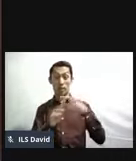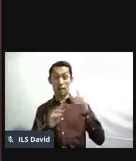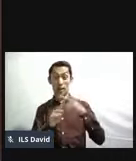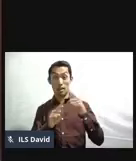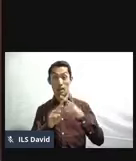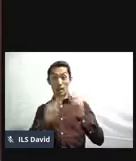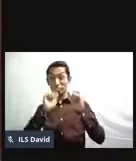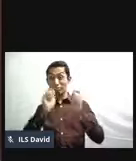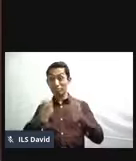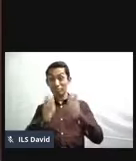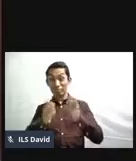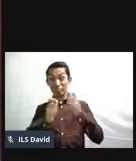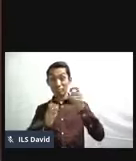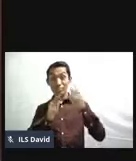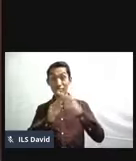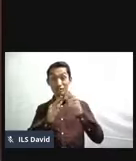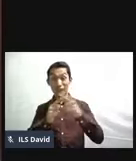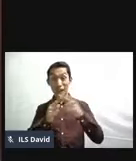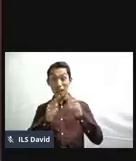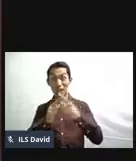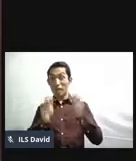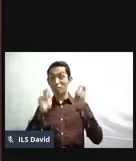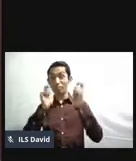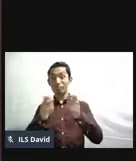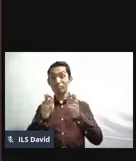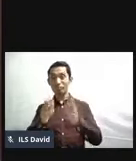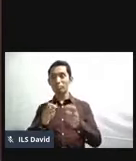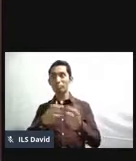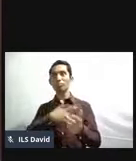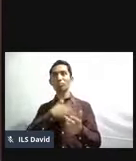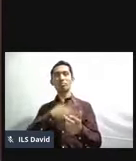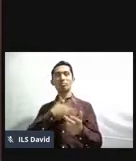que sientan o que tengan responsabilidades